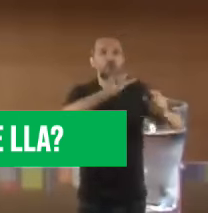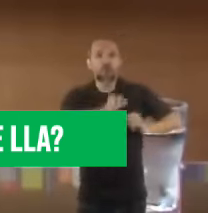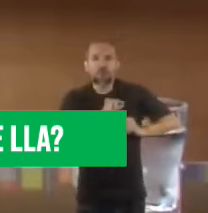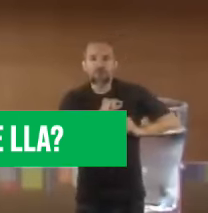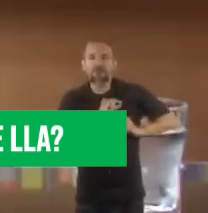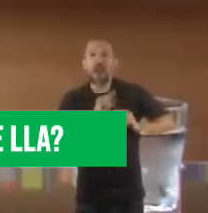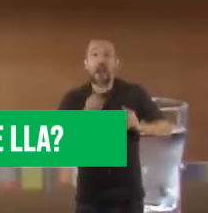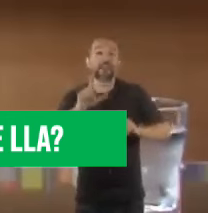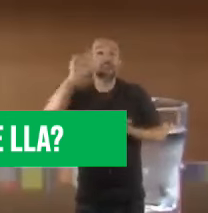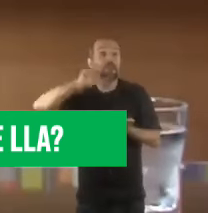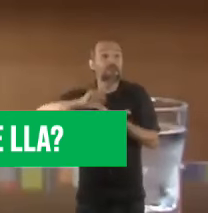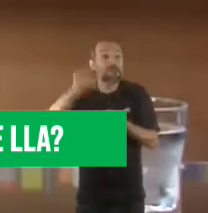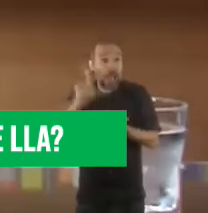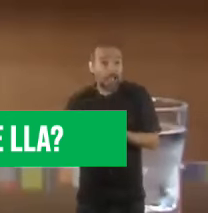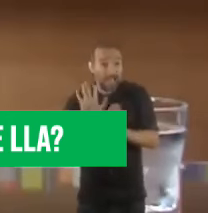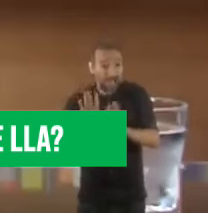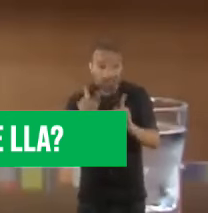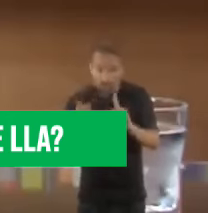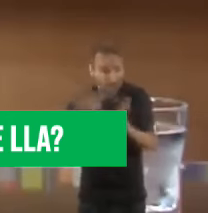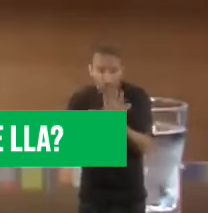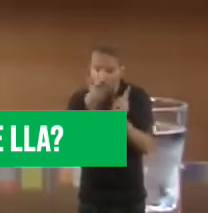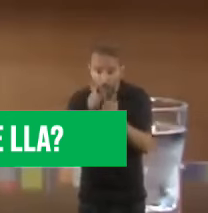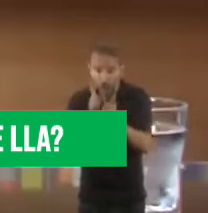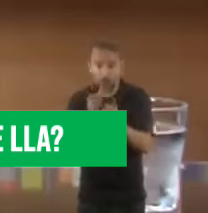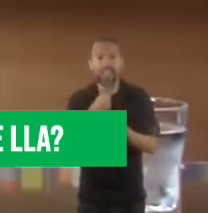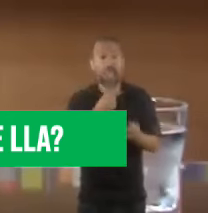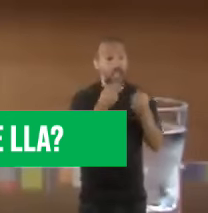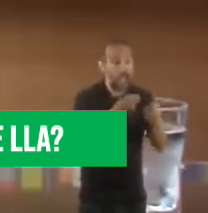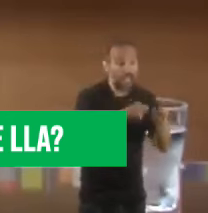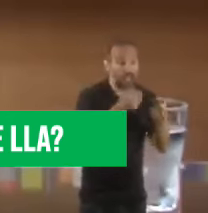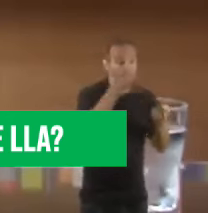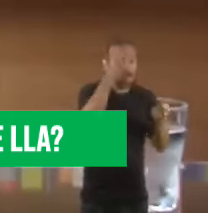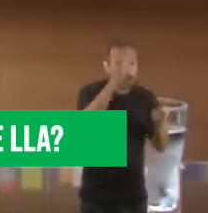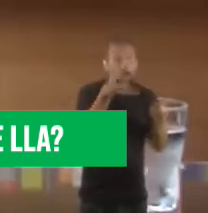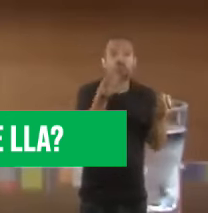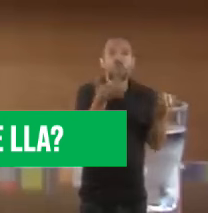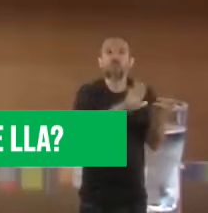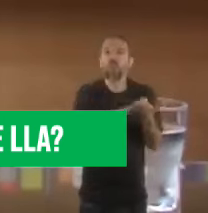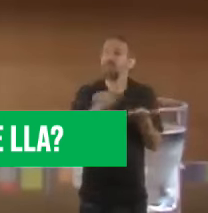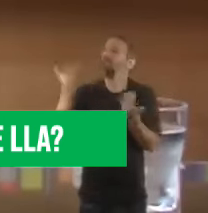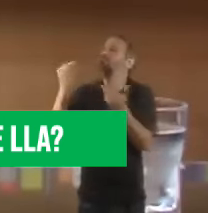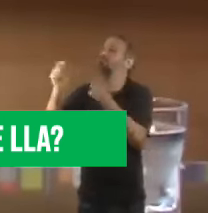política, entre la declamación en campaña y lo que efectivamente uno hace, ¿no?